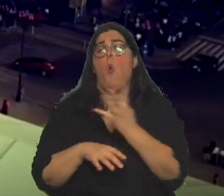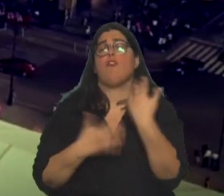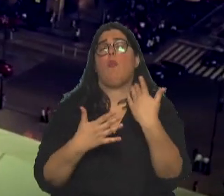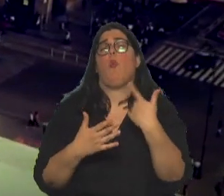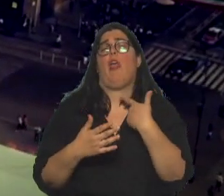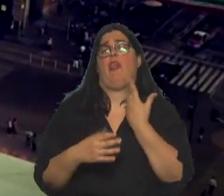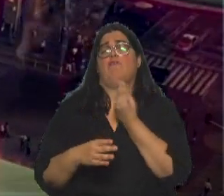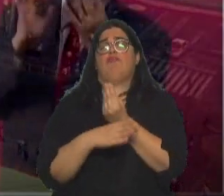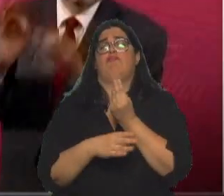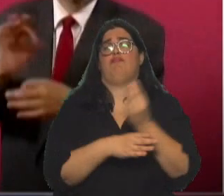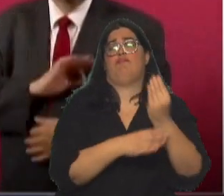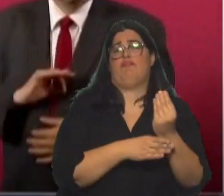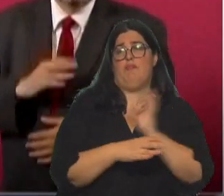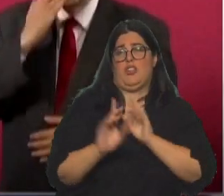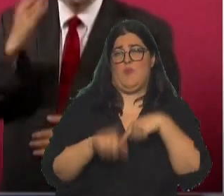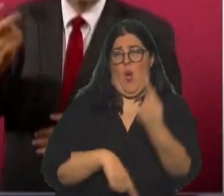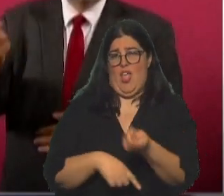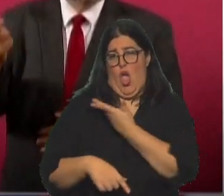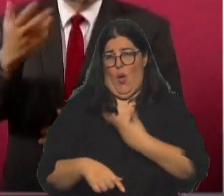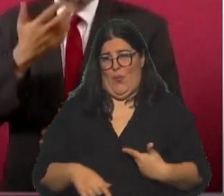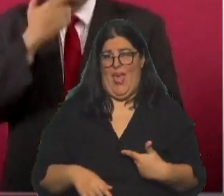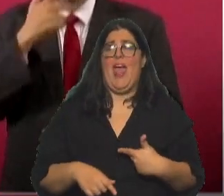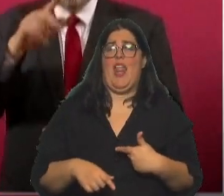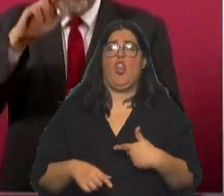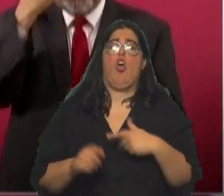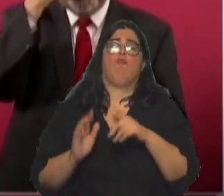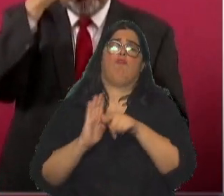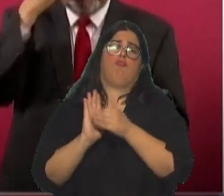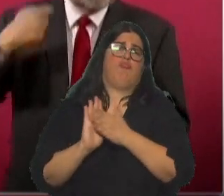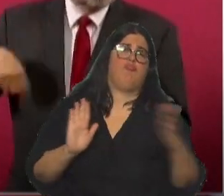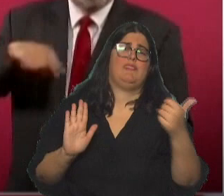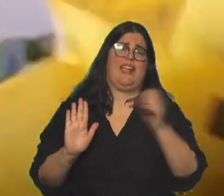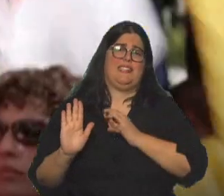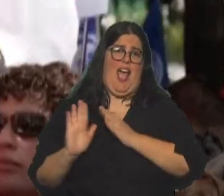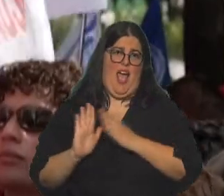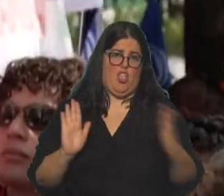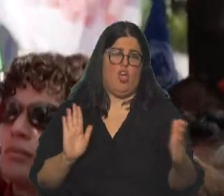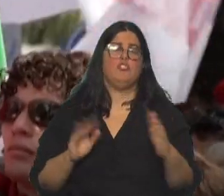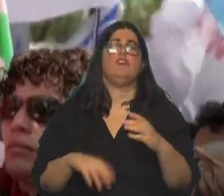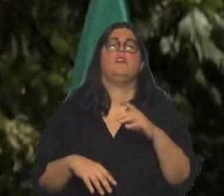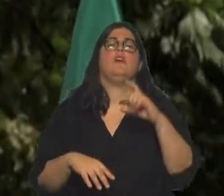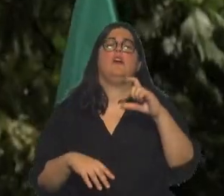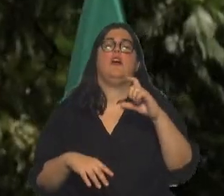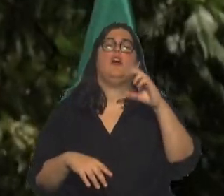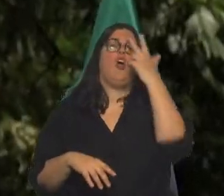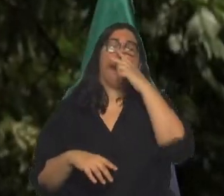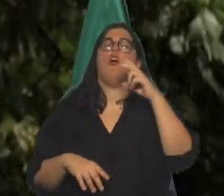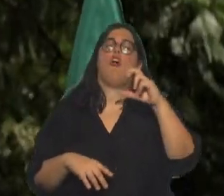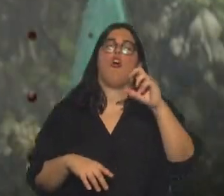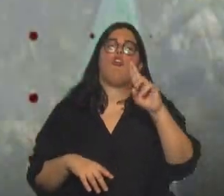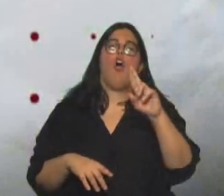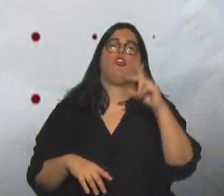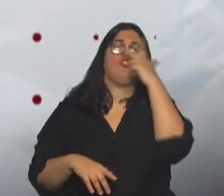desde diciembre de 2024 y con un mandato de 6 años. Es una transformación. El uso del término corcholata para referirse